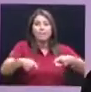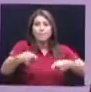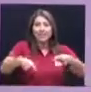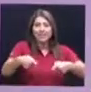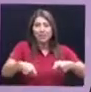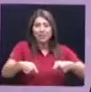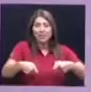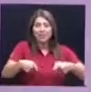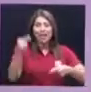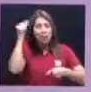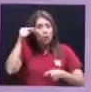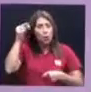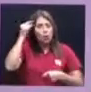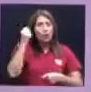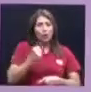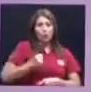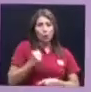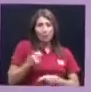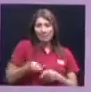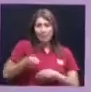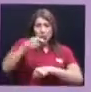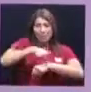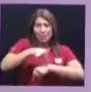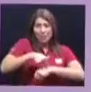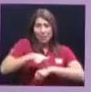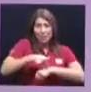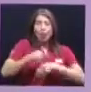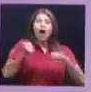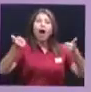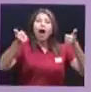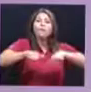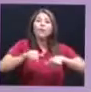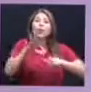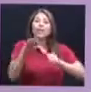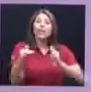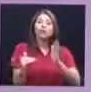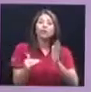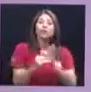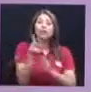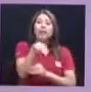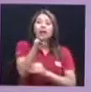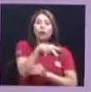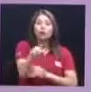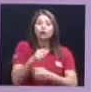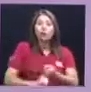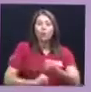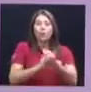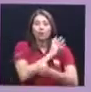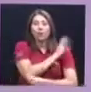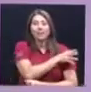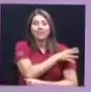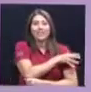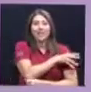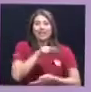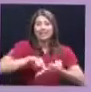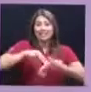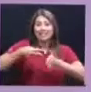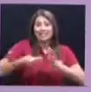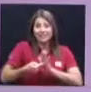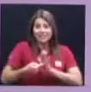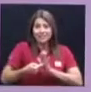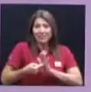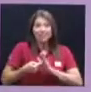poco tiempo en el parlamento aprobó 500,000 eur de apoyo a Palestina traducidos en